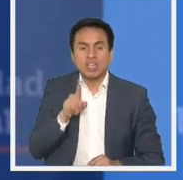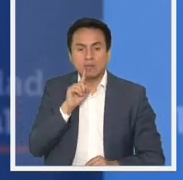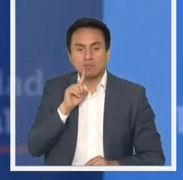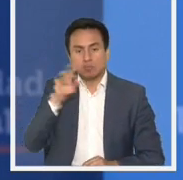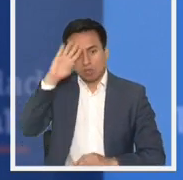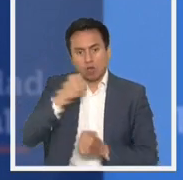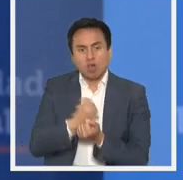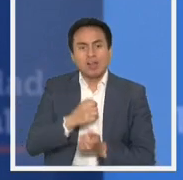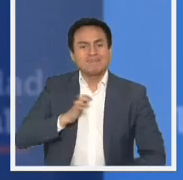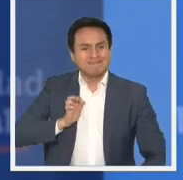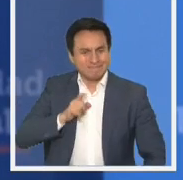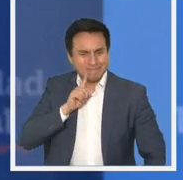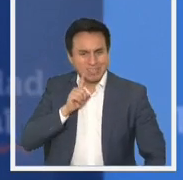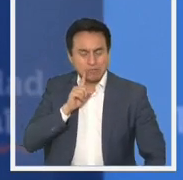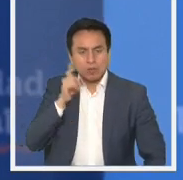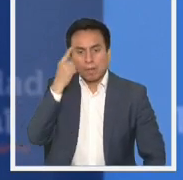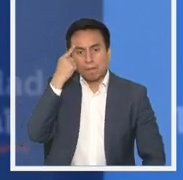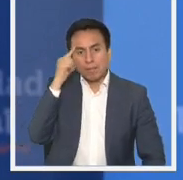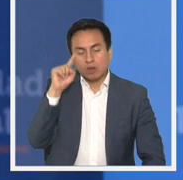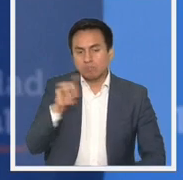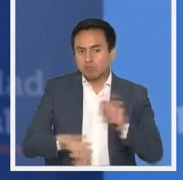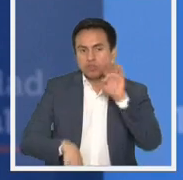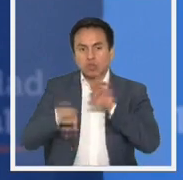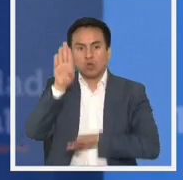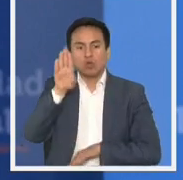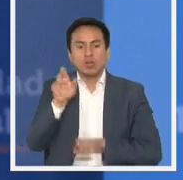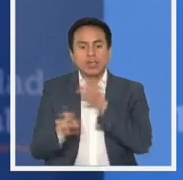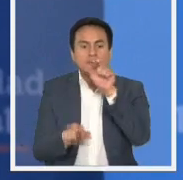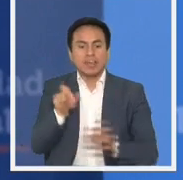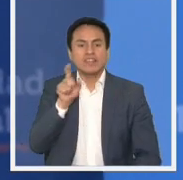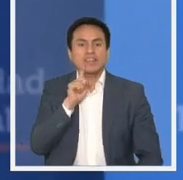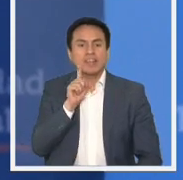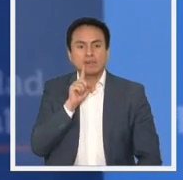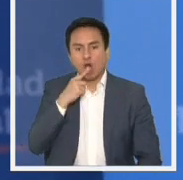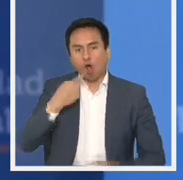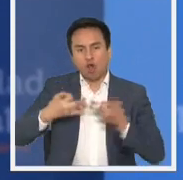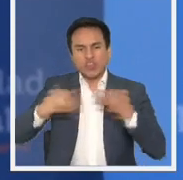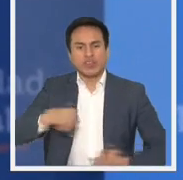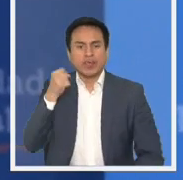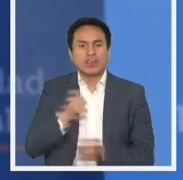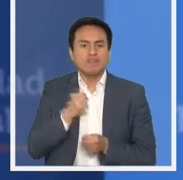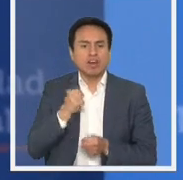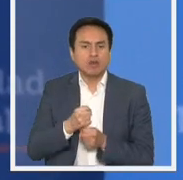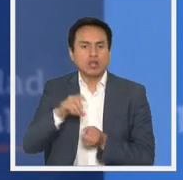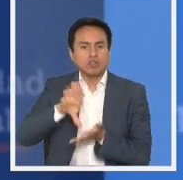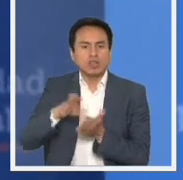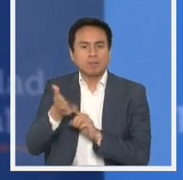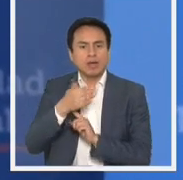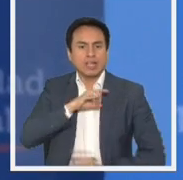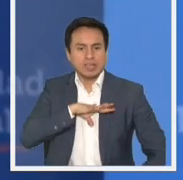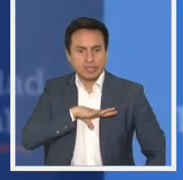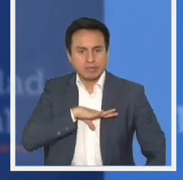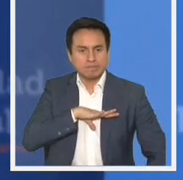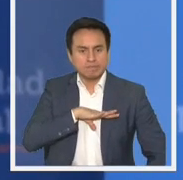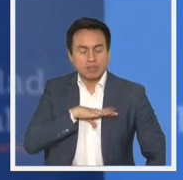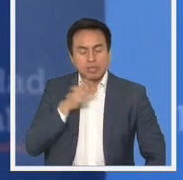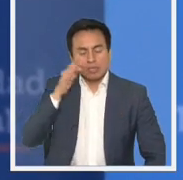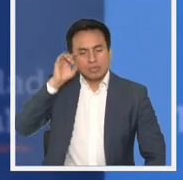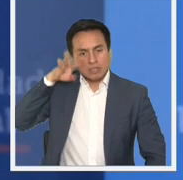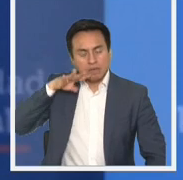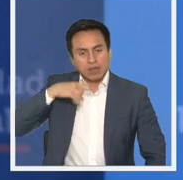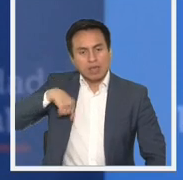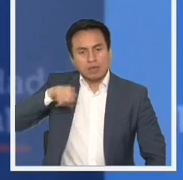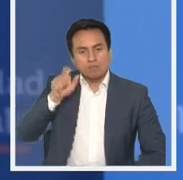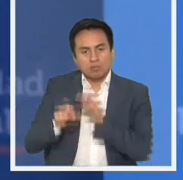con nuestras pólizas pero por sobre todo Contamos con la gente honesta trabajadora de nuestra patria que sabemos